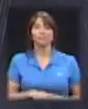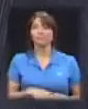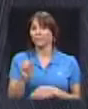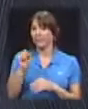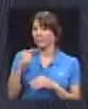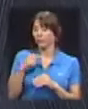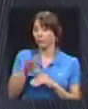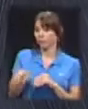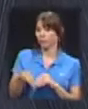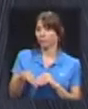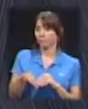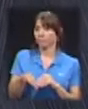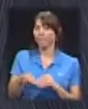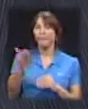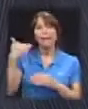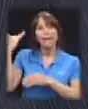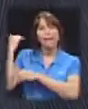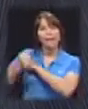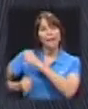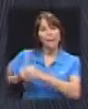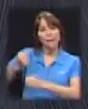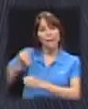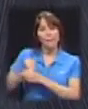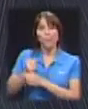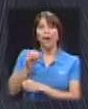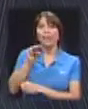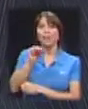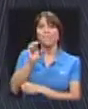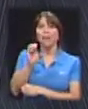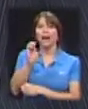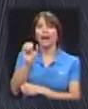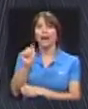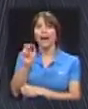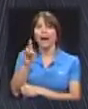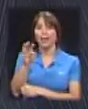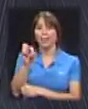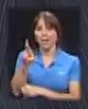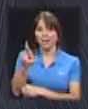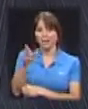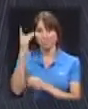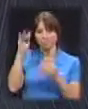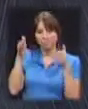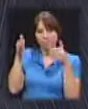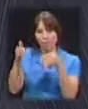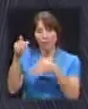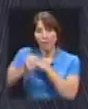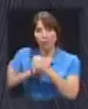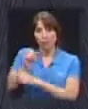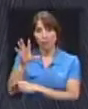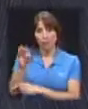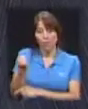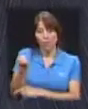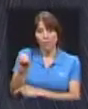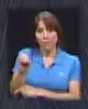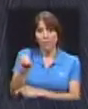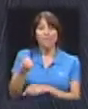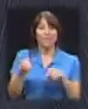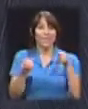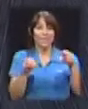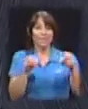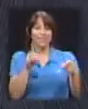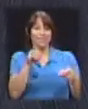Rafael. En la época del macartismo en Estados Unidos, en los años 50, él padeció mucho